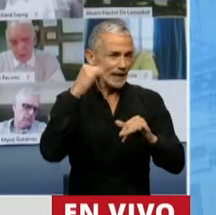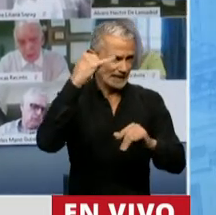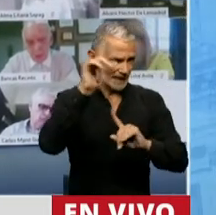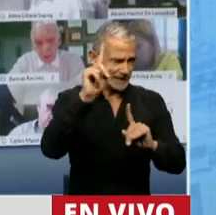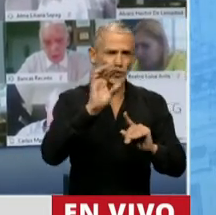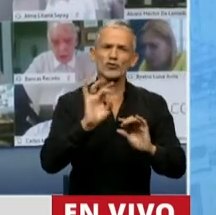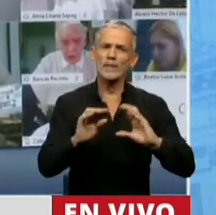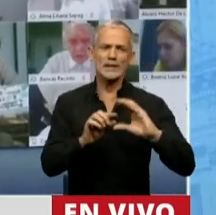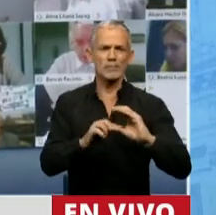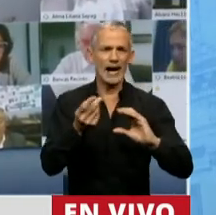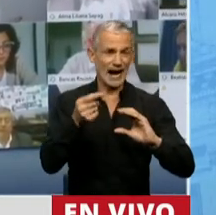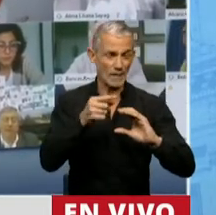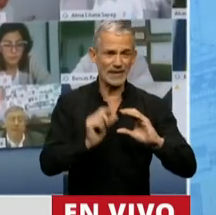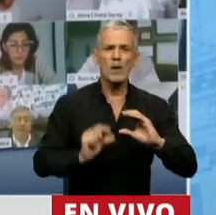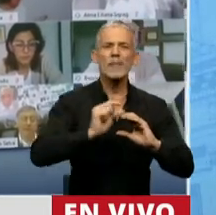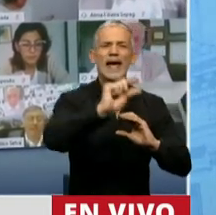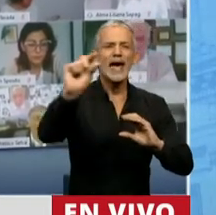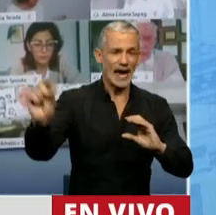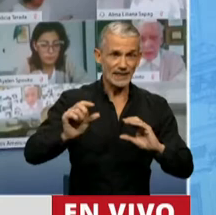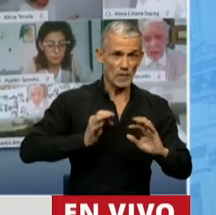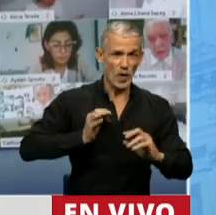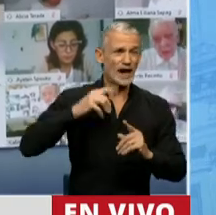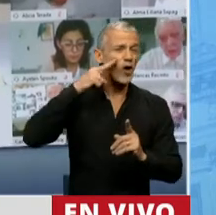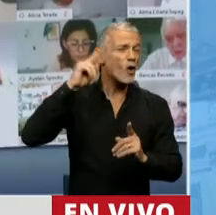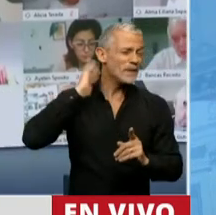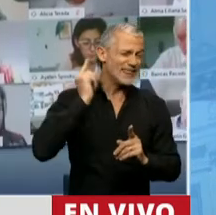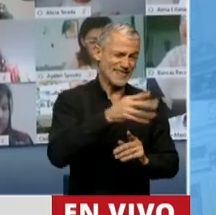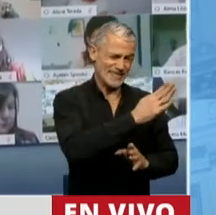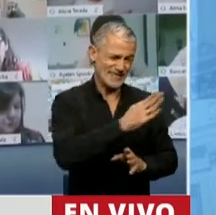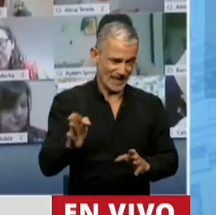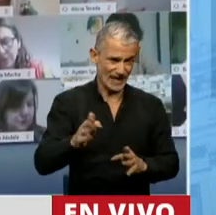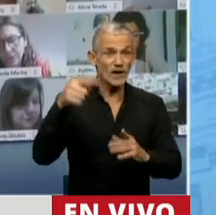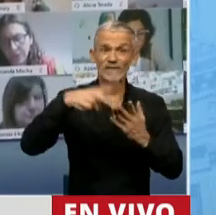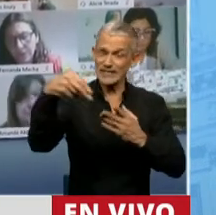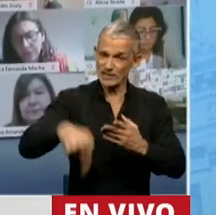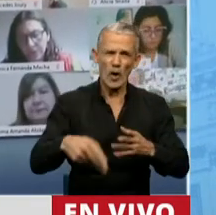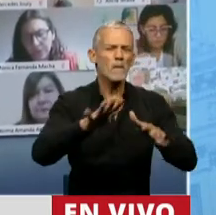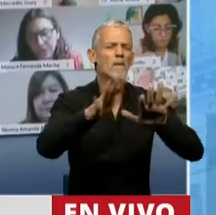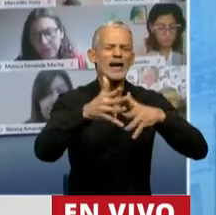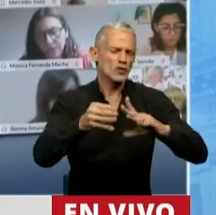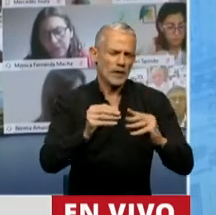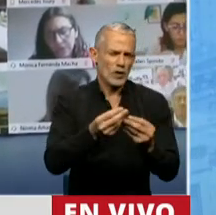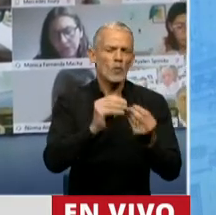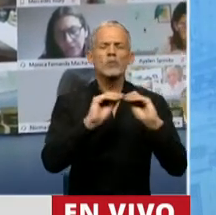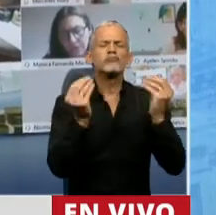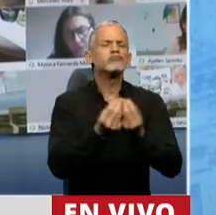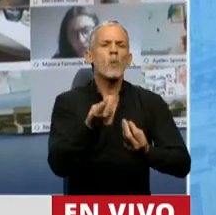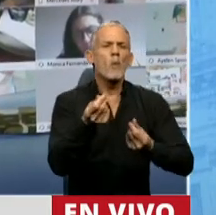las provincias obtuvieron en el año 2016. Esto significa, más o menos, lo digo en números